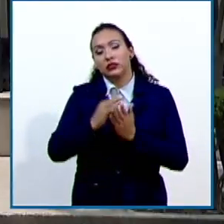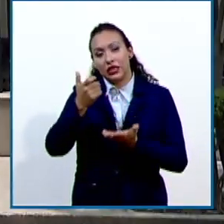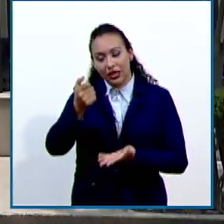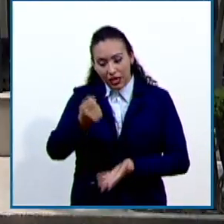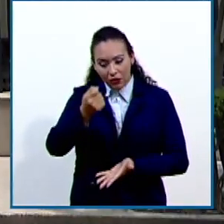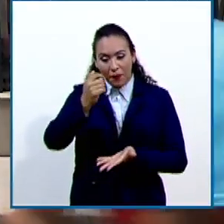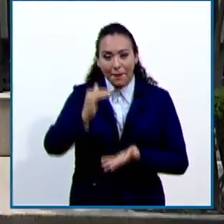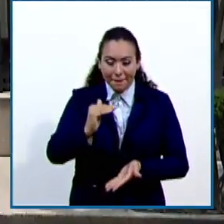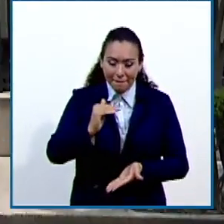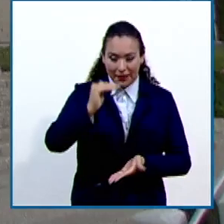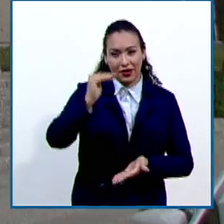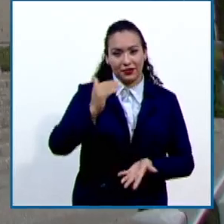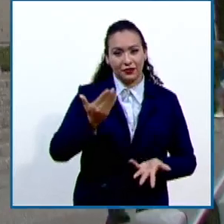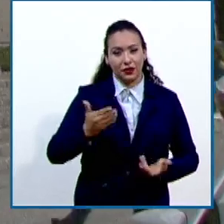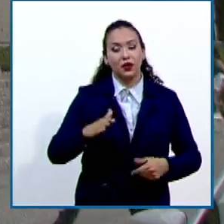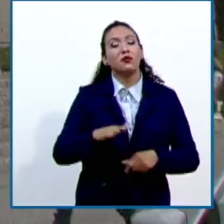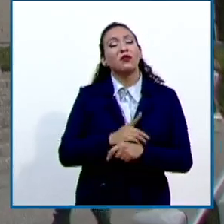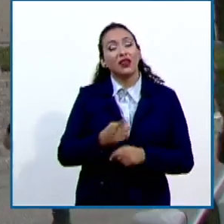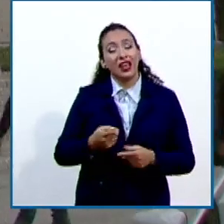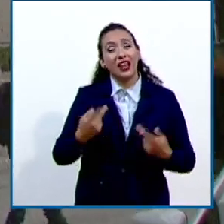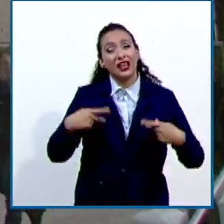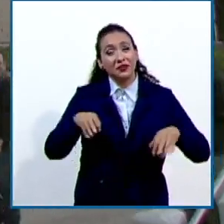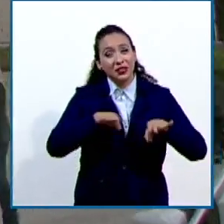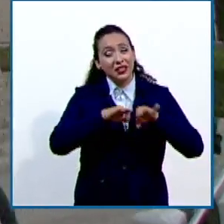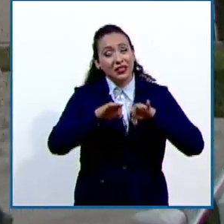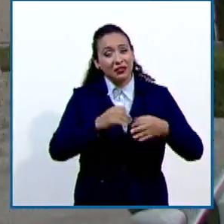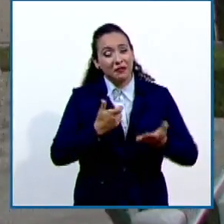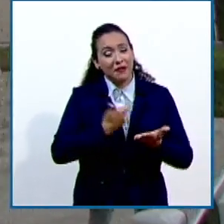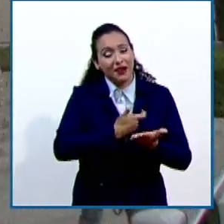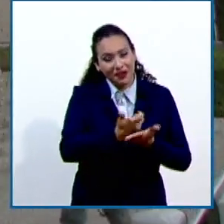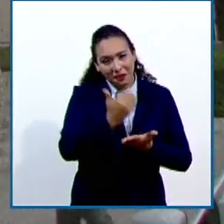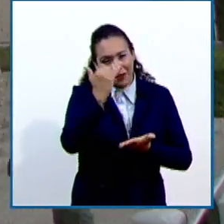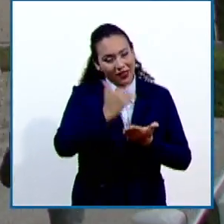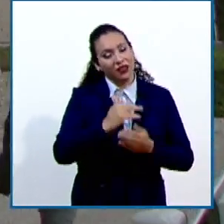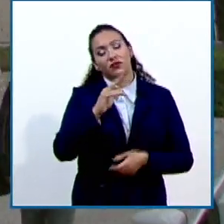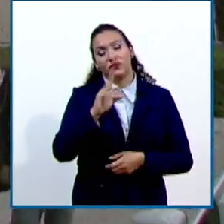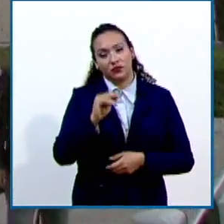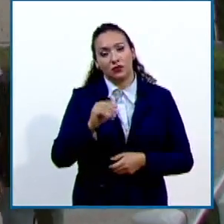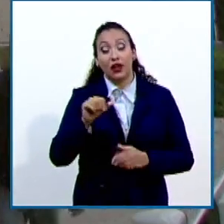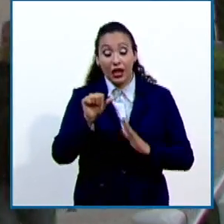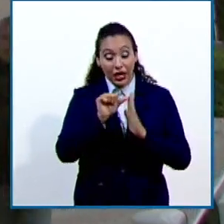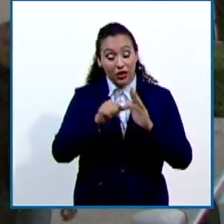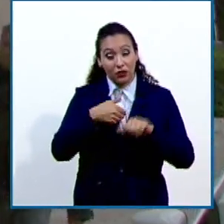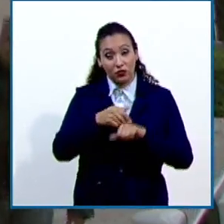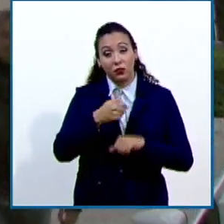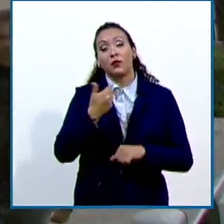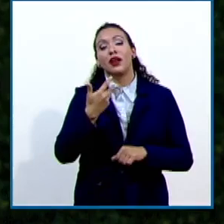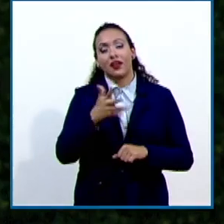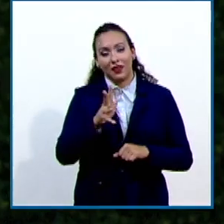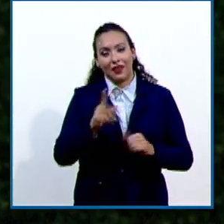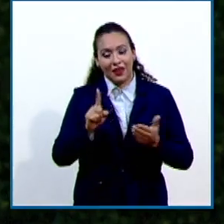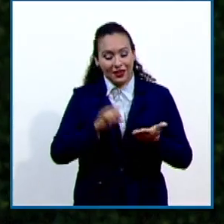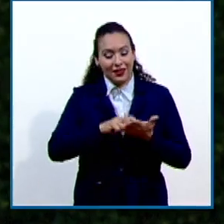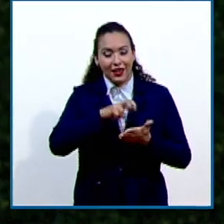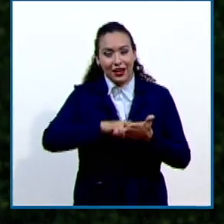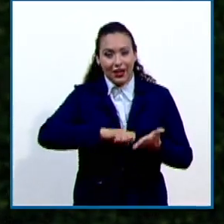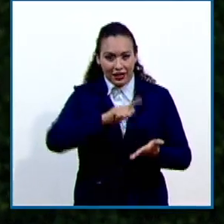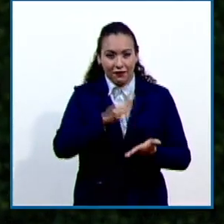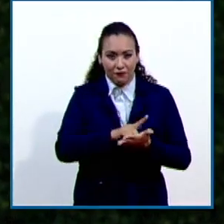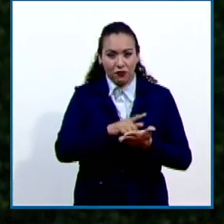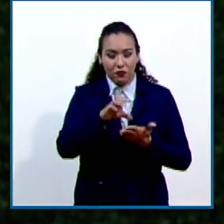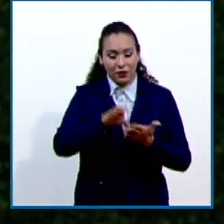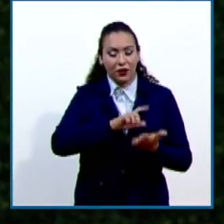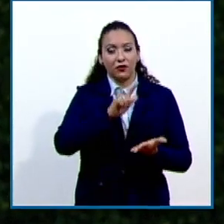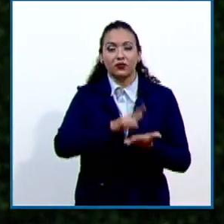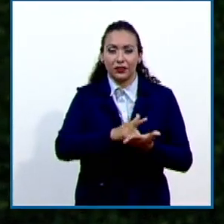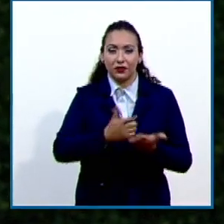Judicial con el fin de que no se vean afectados sus derechos y prestaciones, como lo marca el artículo 10º transitorio de la reforma